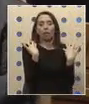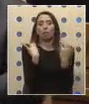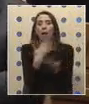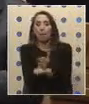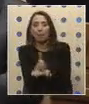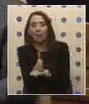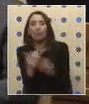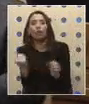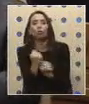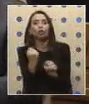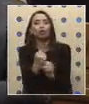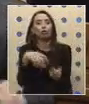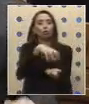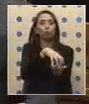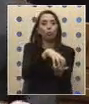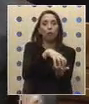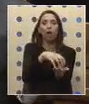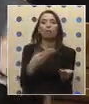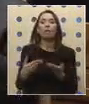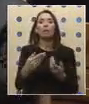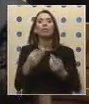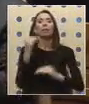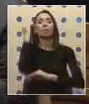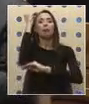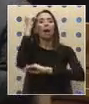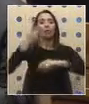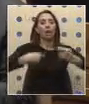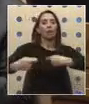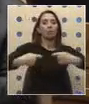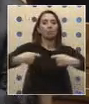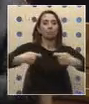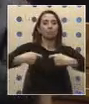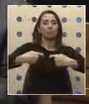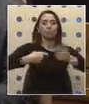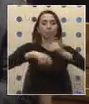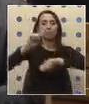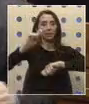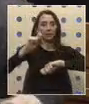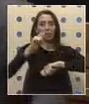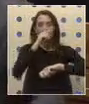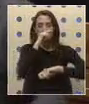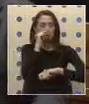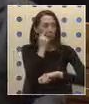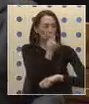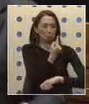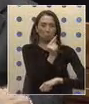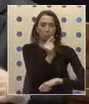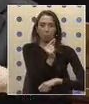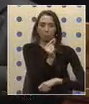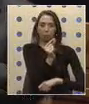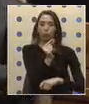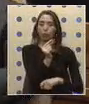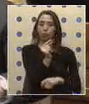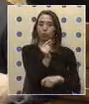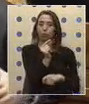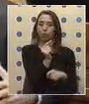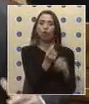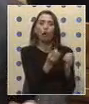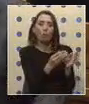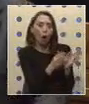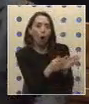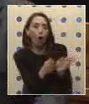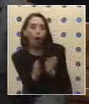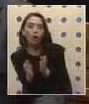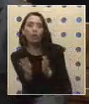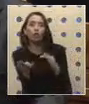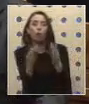sujeto a las fuerzas del mercado, con muy poco y leve factores y tibios factores de ordenar y